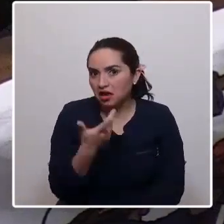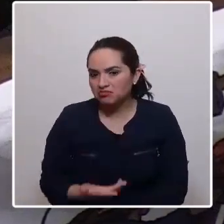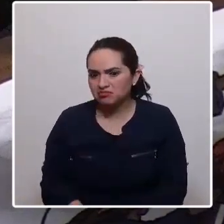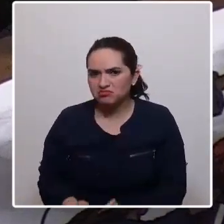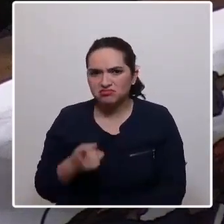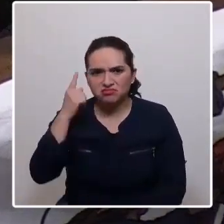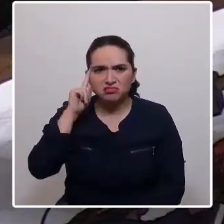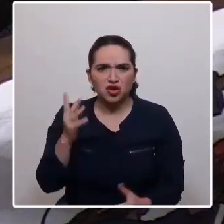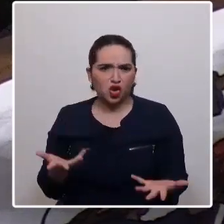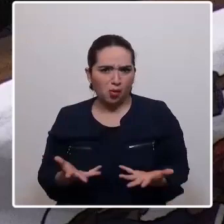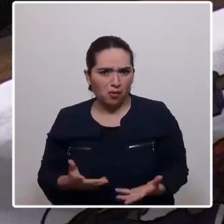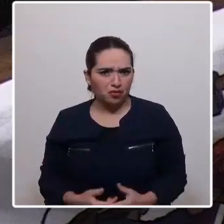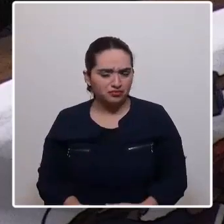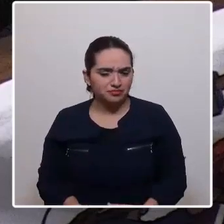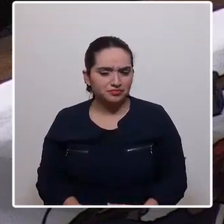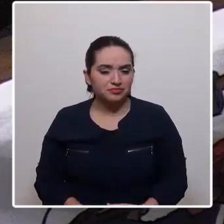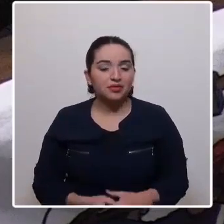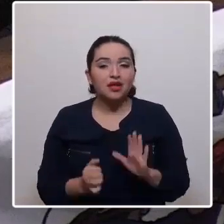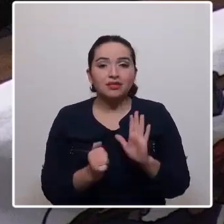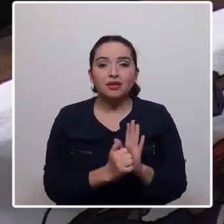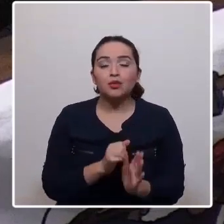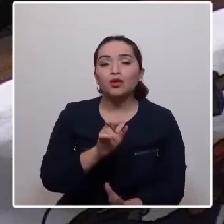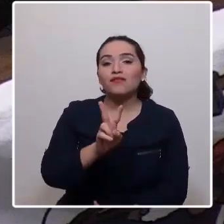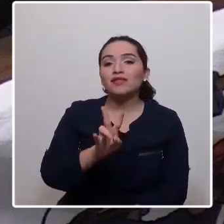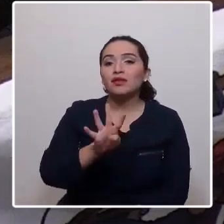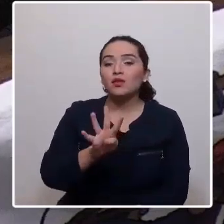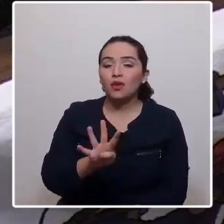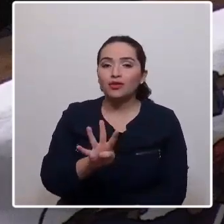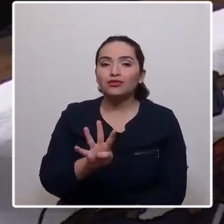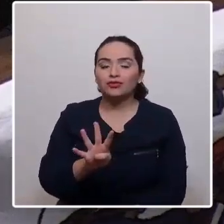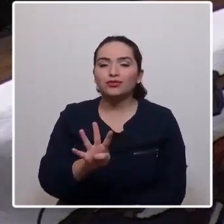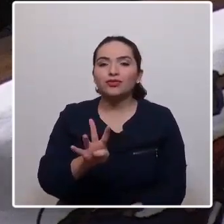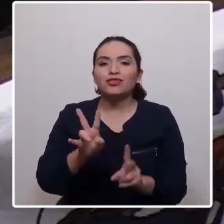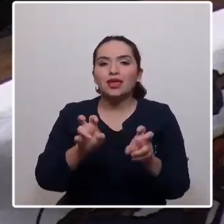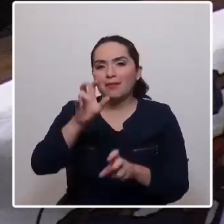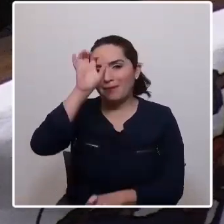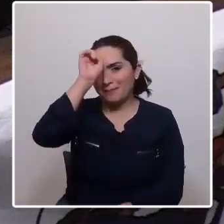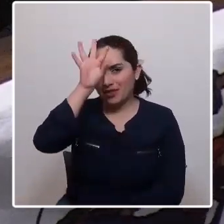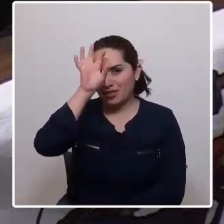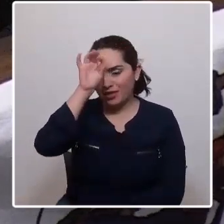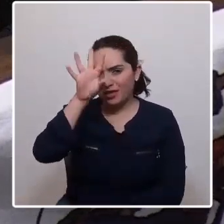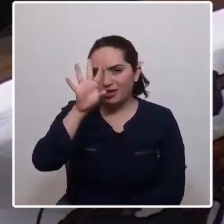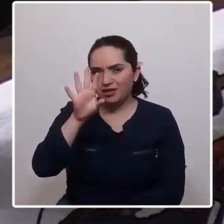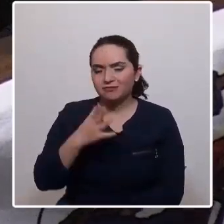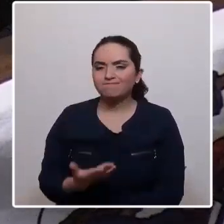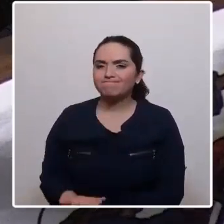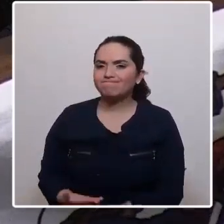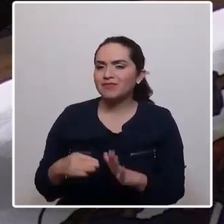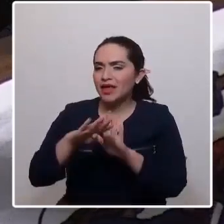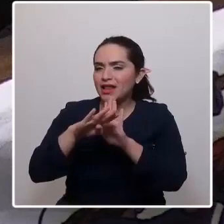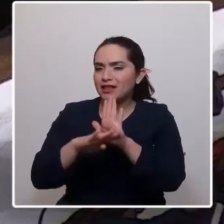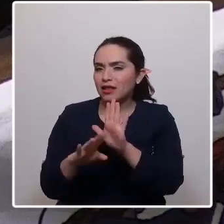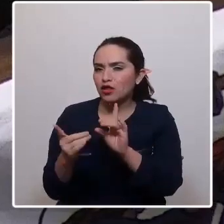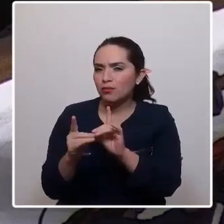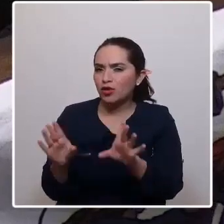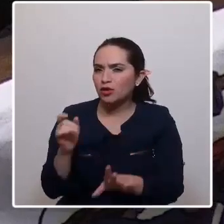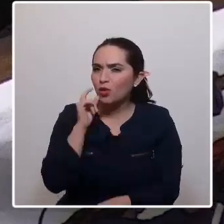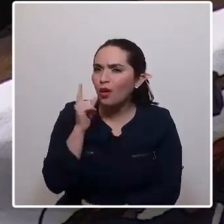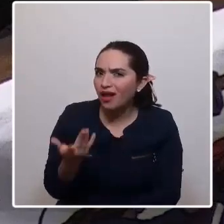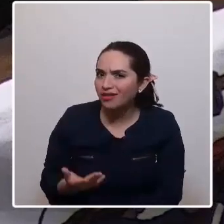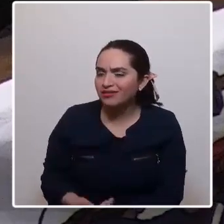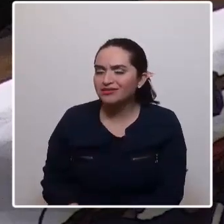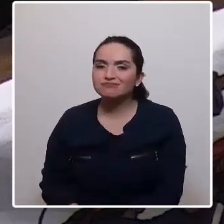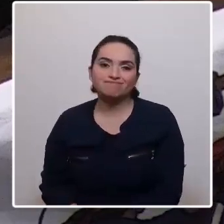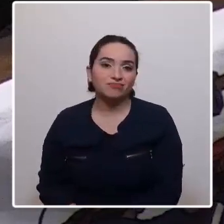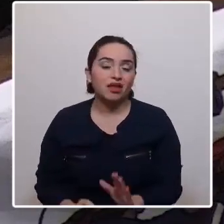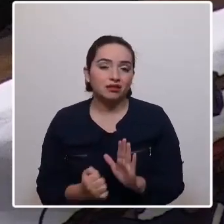cómo? Artículo 24, sobre la actividad minera, que se aplicarán criterios democráticos. Ya, ¿pero cuáles? Artículo